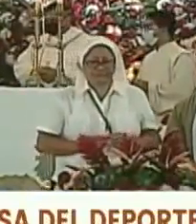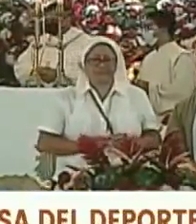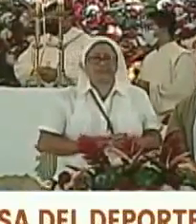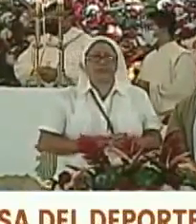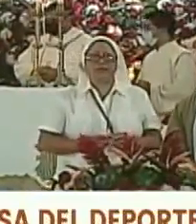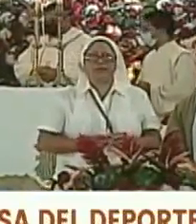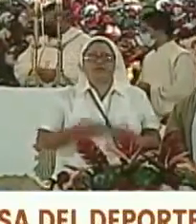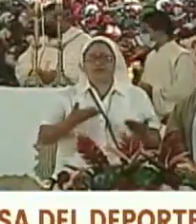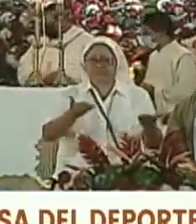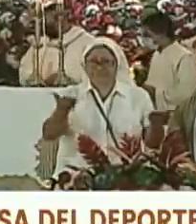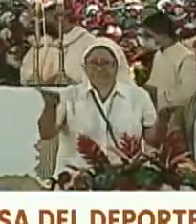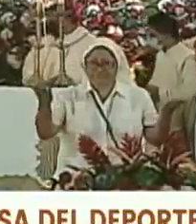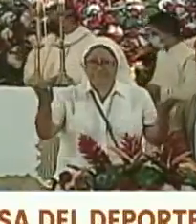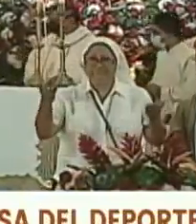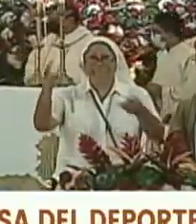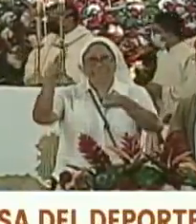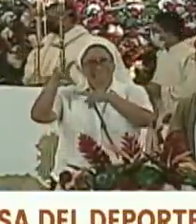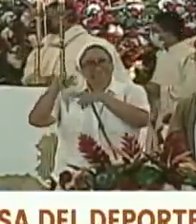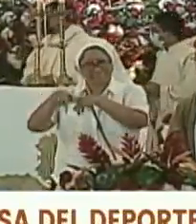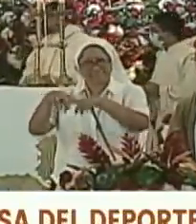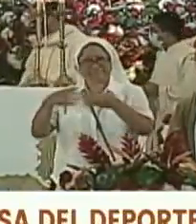pueden tomar asiento